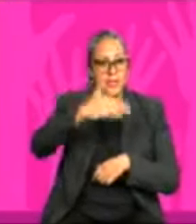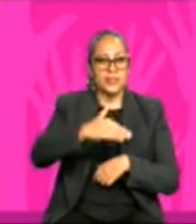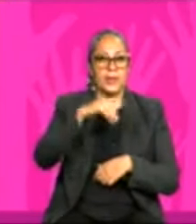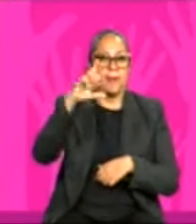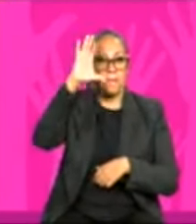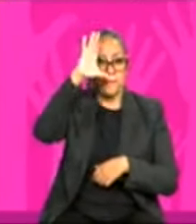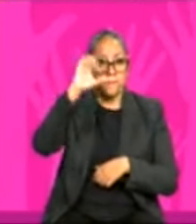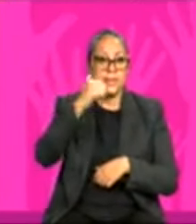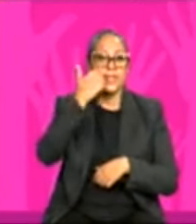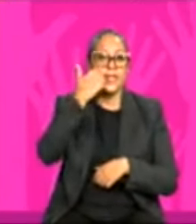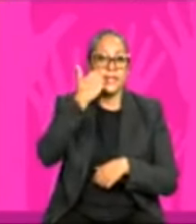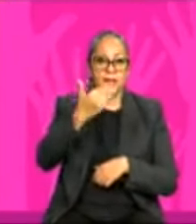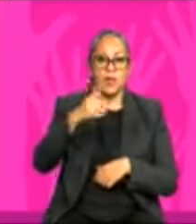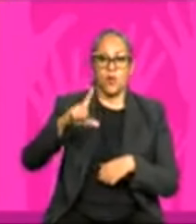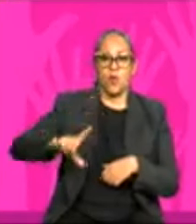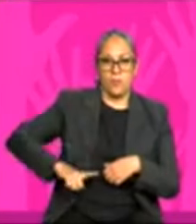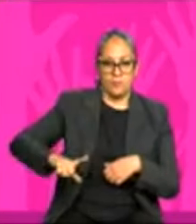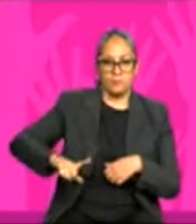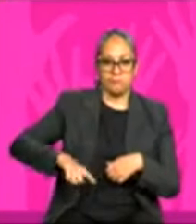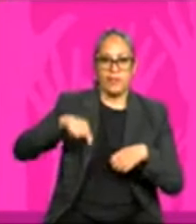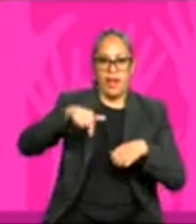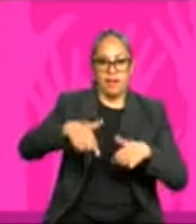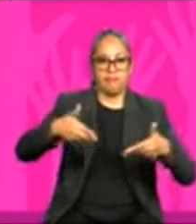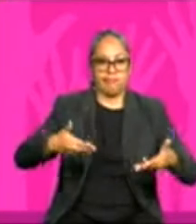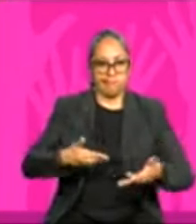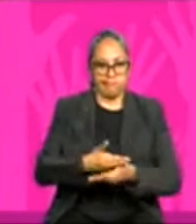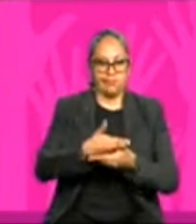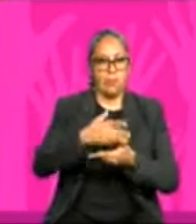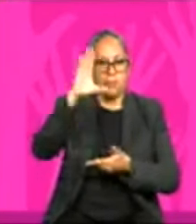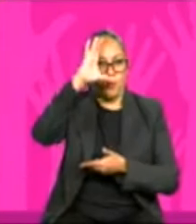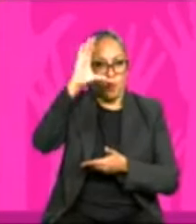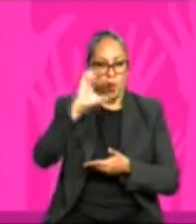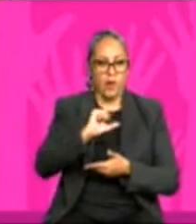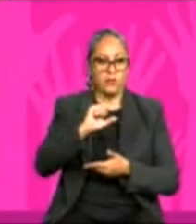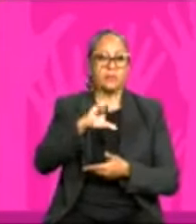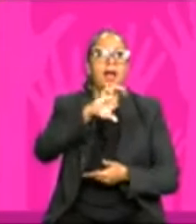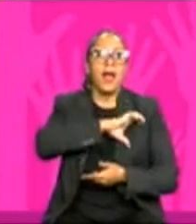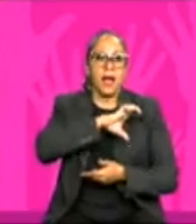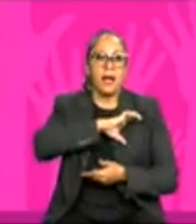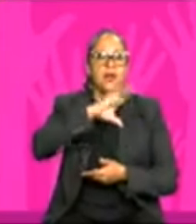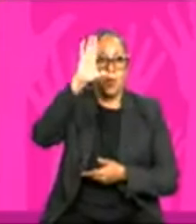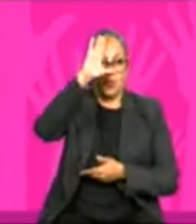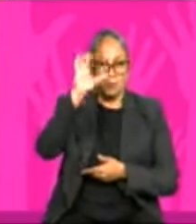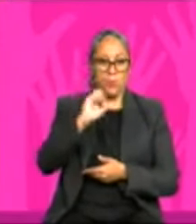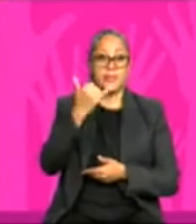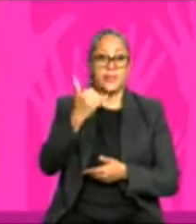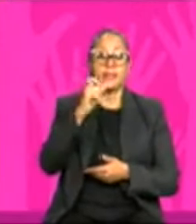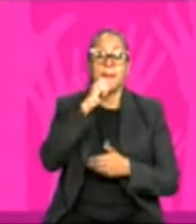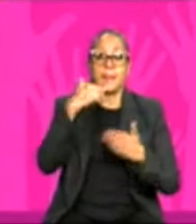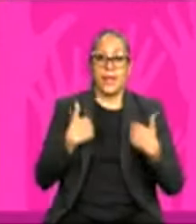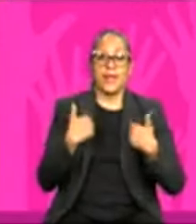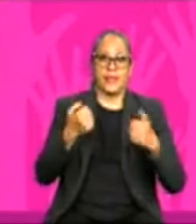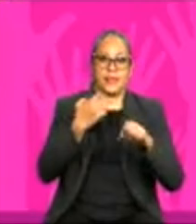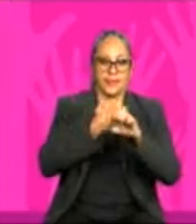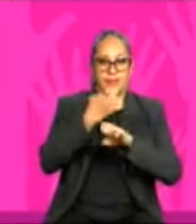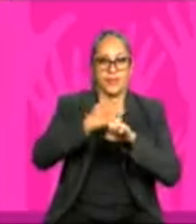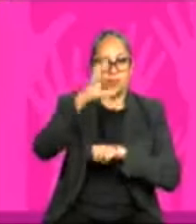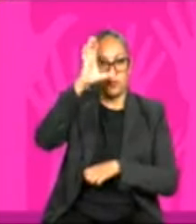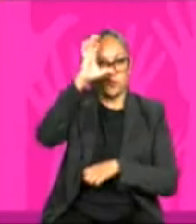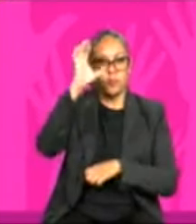gobernante que sea de Morelos, que quiera a Morelos y que entienda a Morelos. Y esa soy